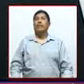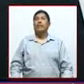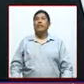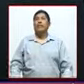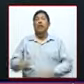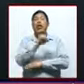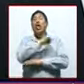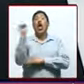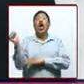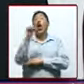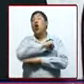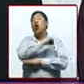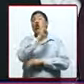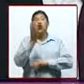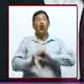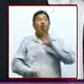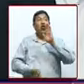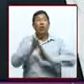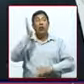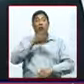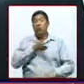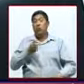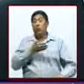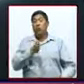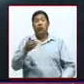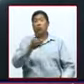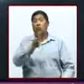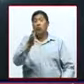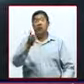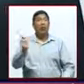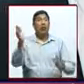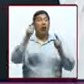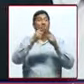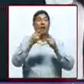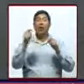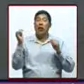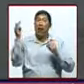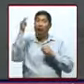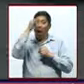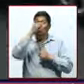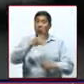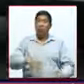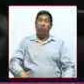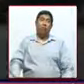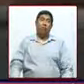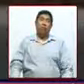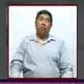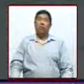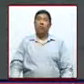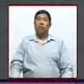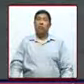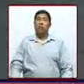El auto lo han llevado por varias calles que ha llegado hasta la ciudad del Alto.